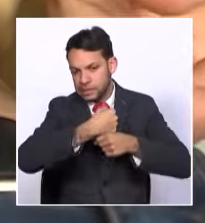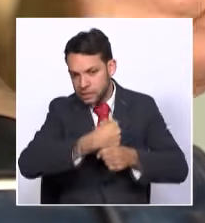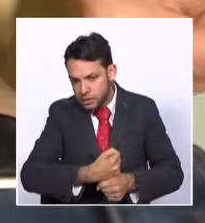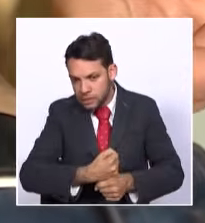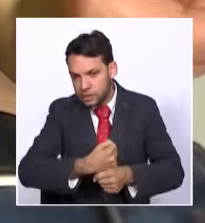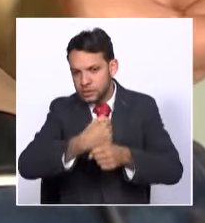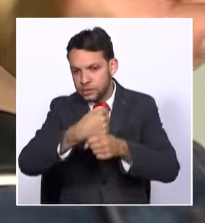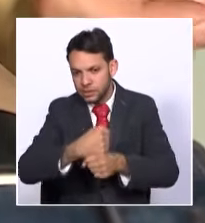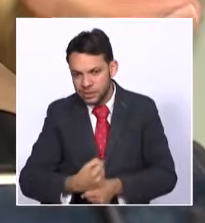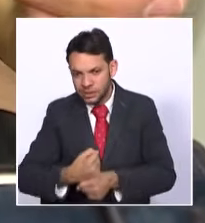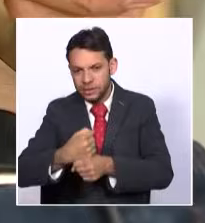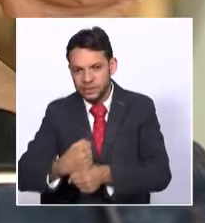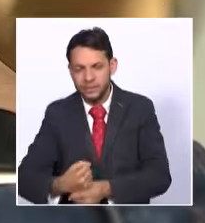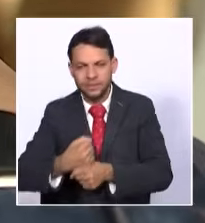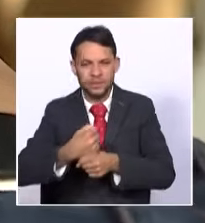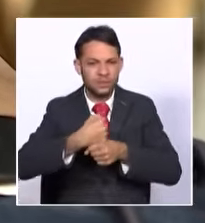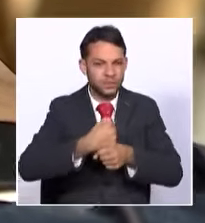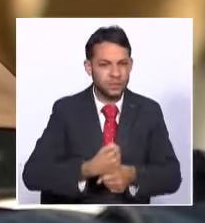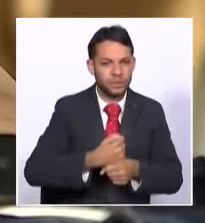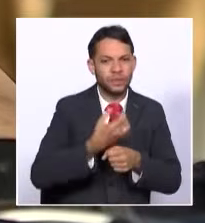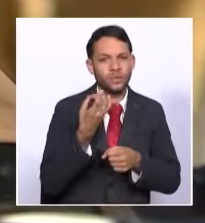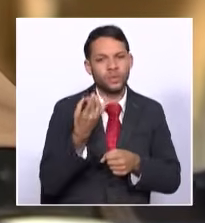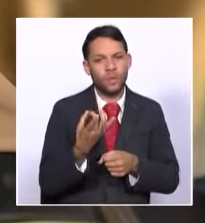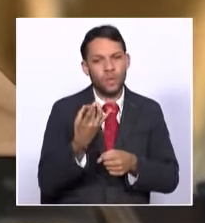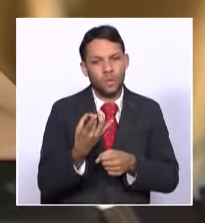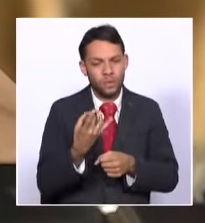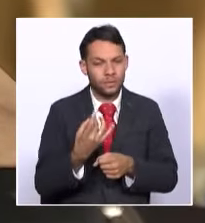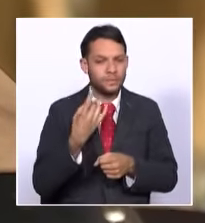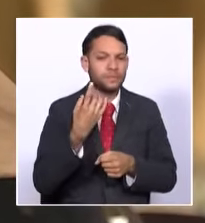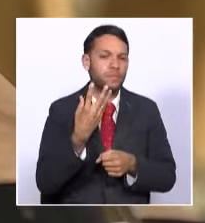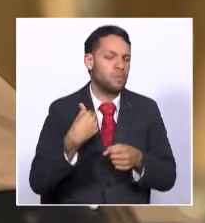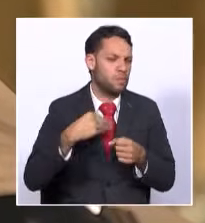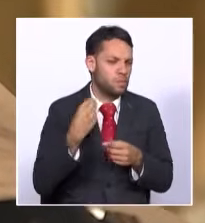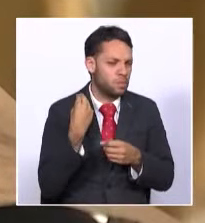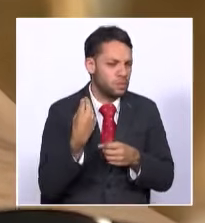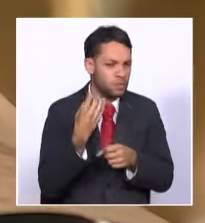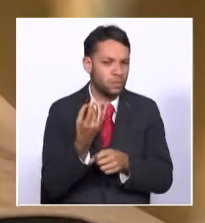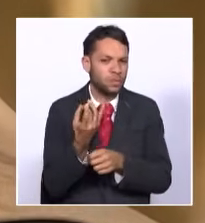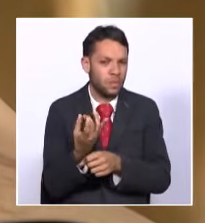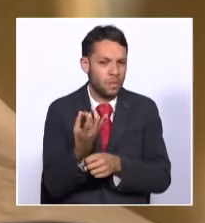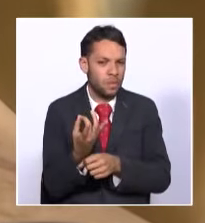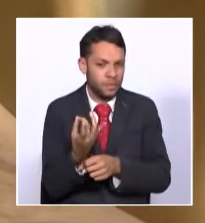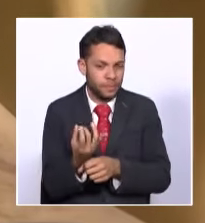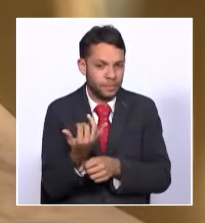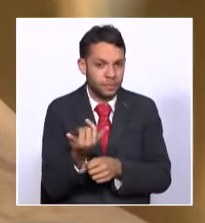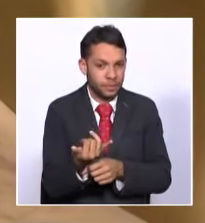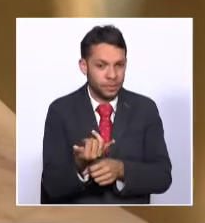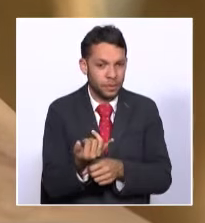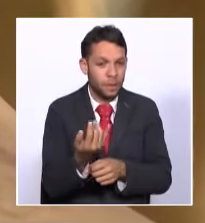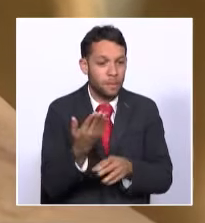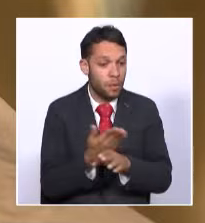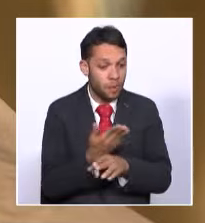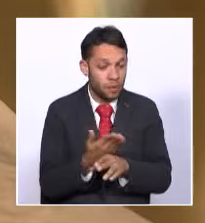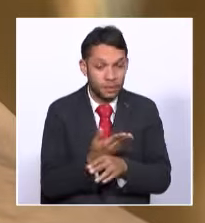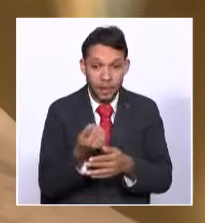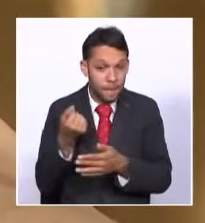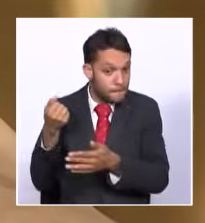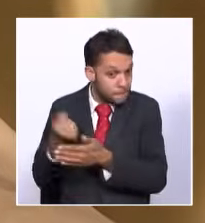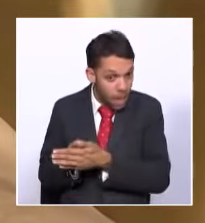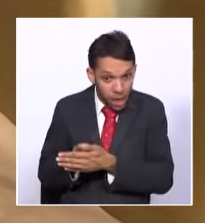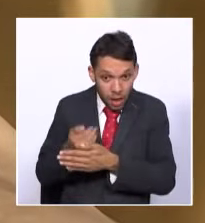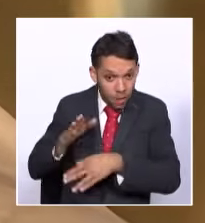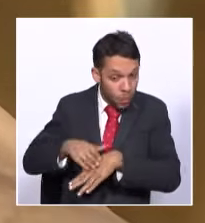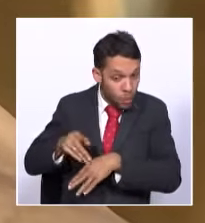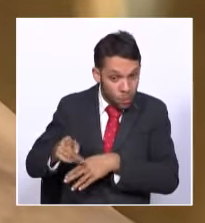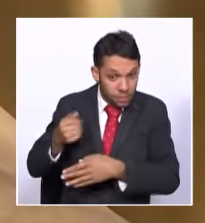los nervios es mayor y le puede generar dolor. Pero no es porque él tenga el problema del accidente que